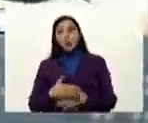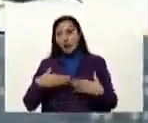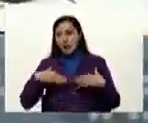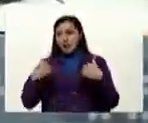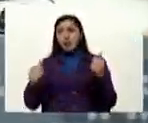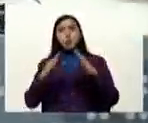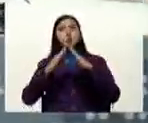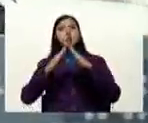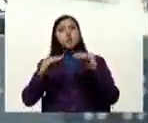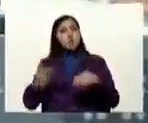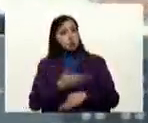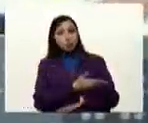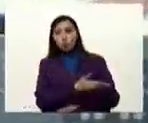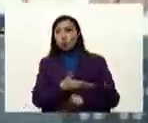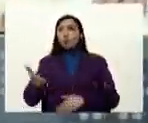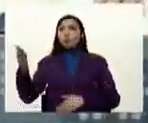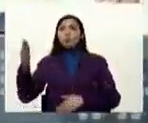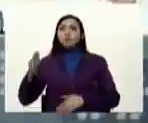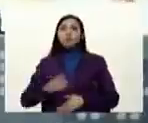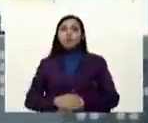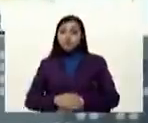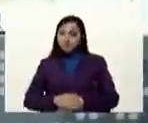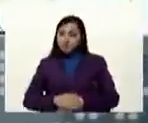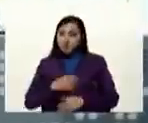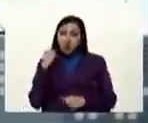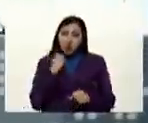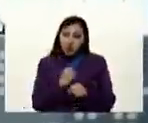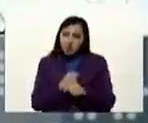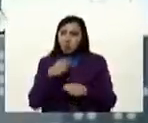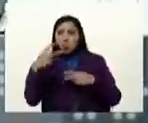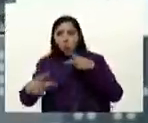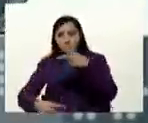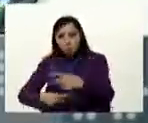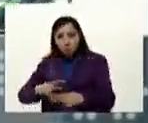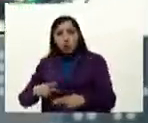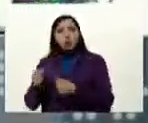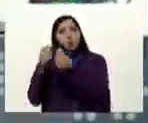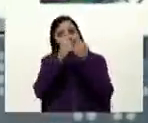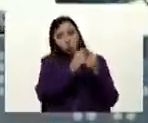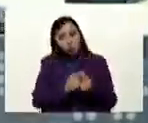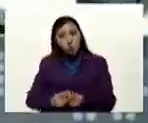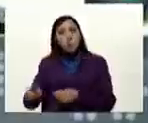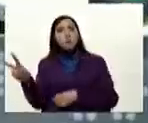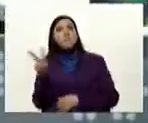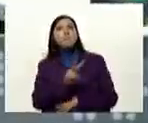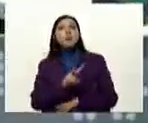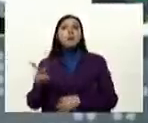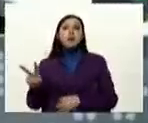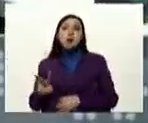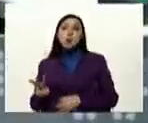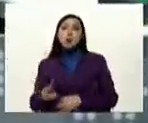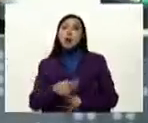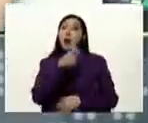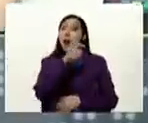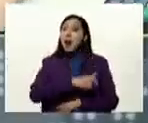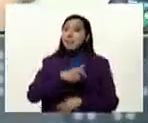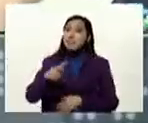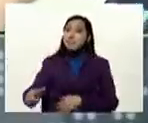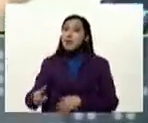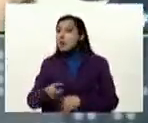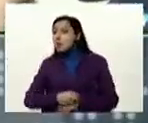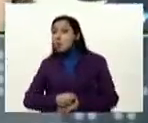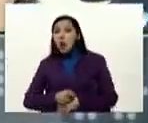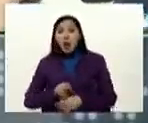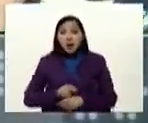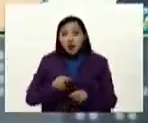del clima sano, del funcionamiento del proceso económico venezolano. Que nadie intente